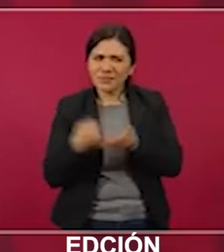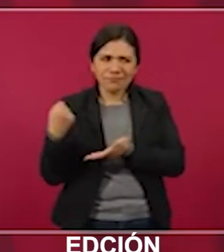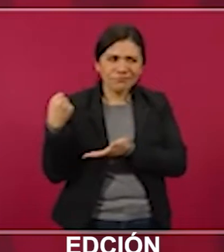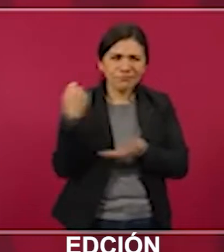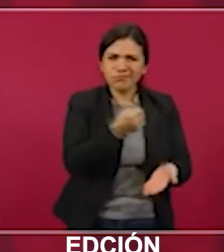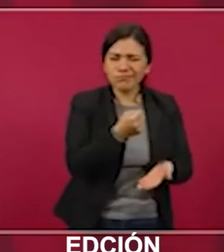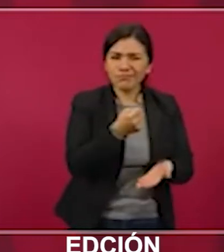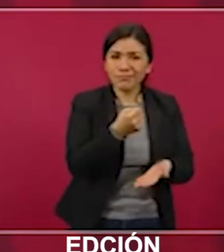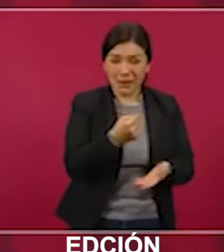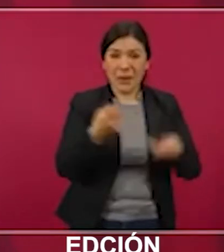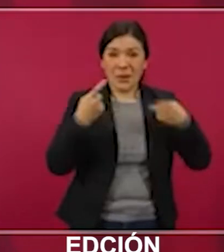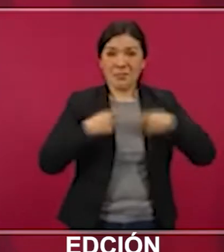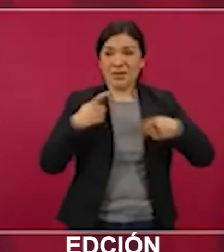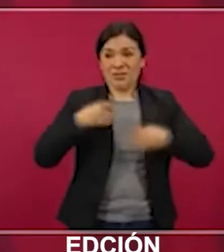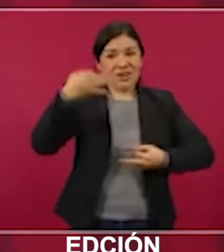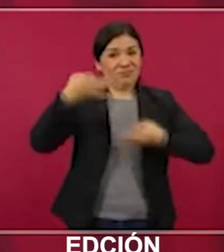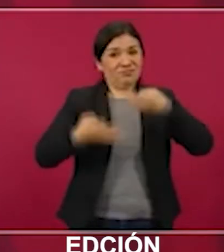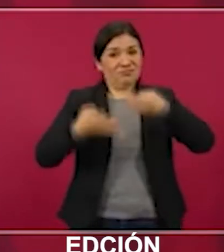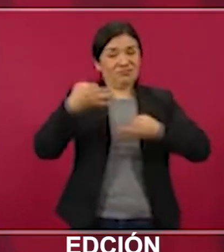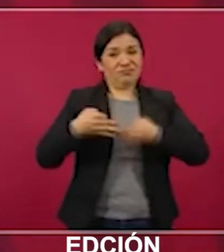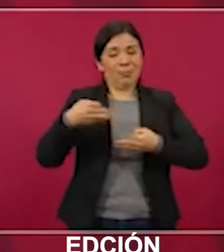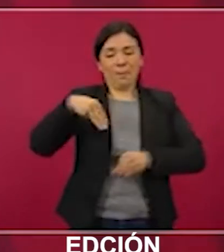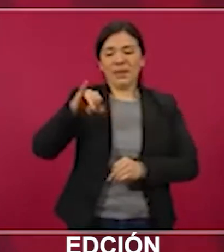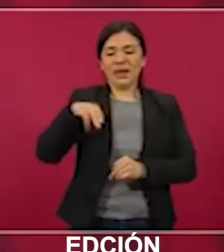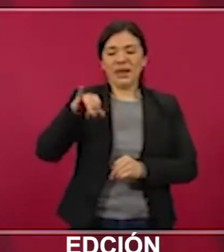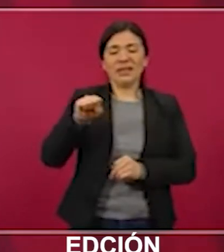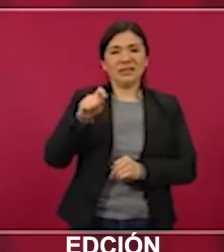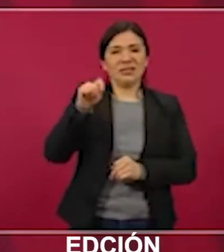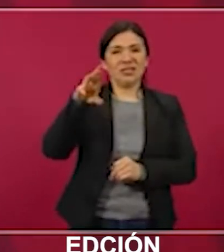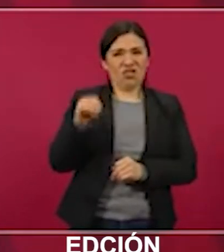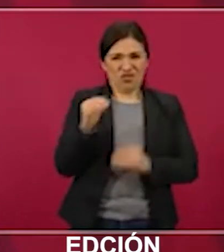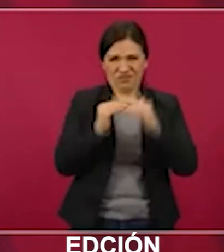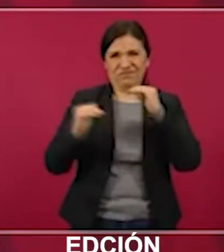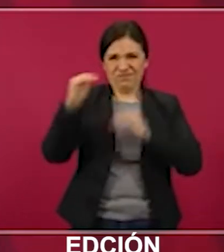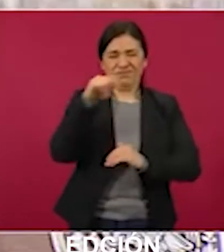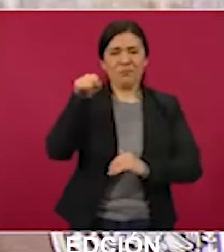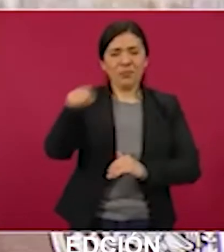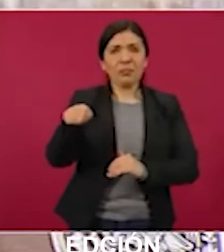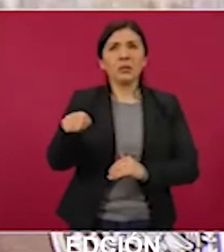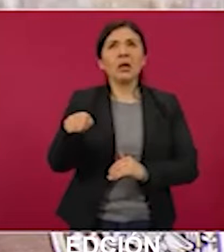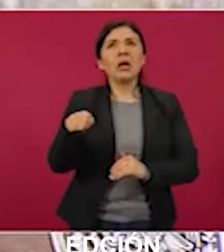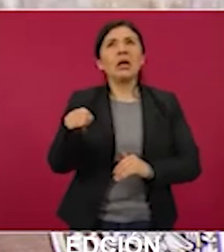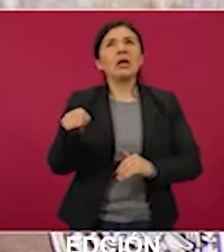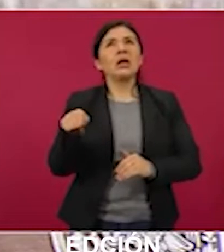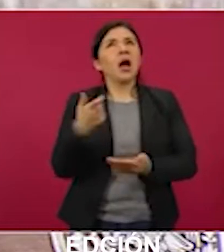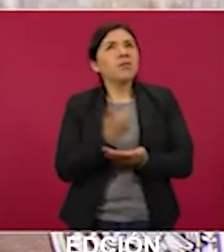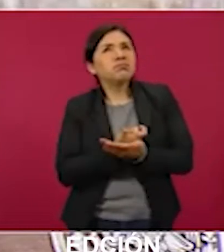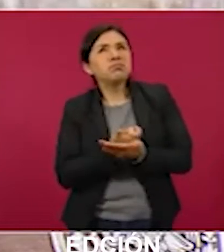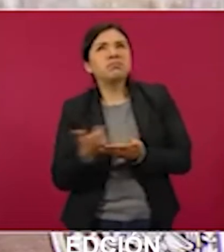Los ministros se llevaban como